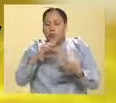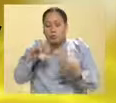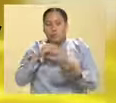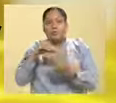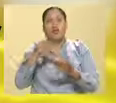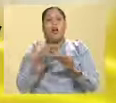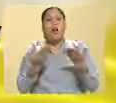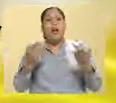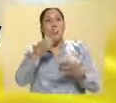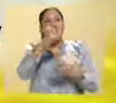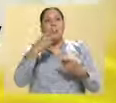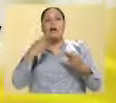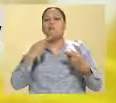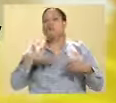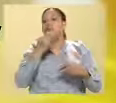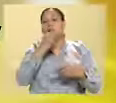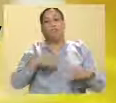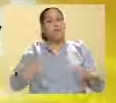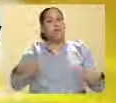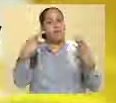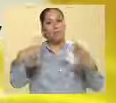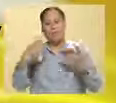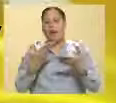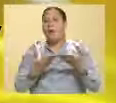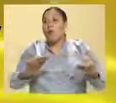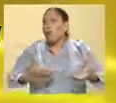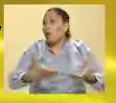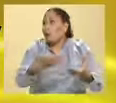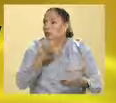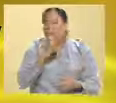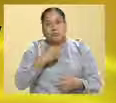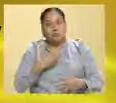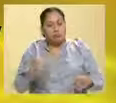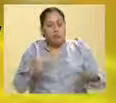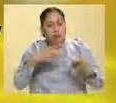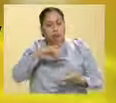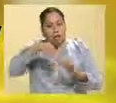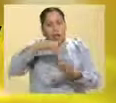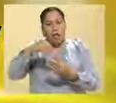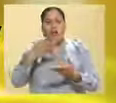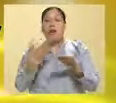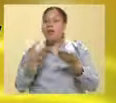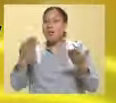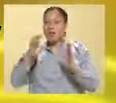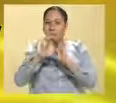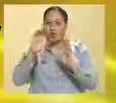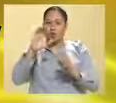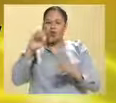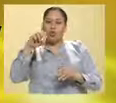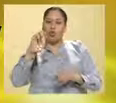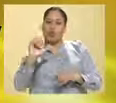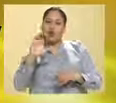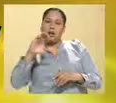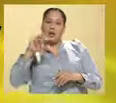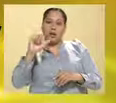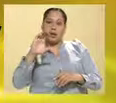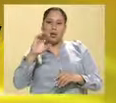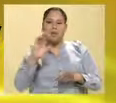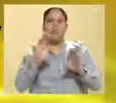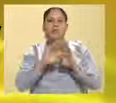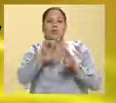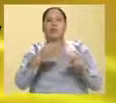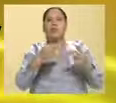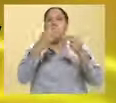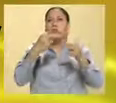tanto la informalidad en nuestro país. Actualmente, de acuerdo a cifras de la Concanaco, a la Confederación de Cámaras Nacionales